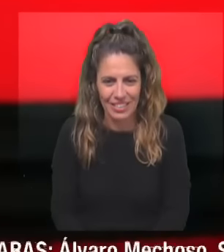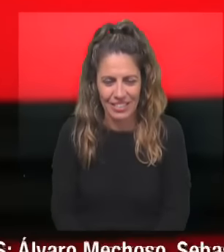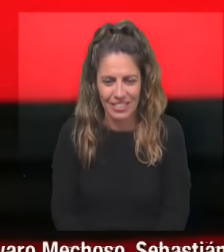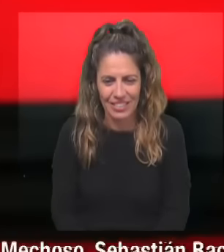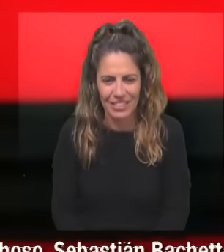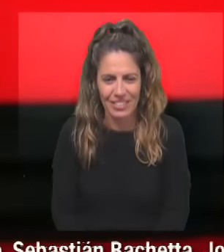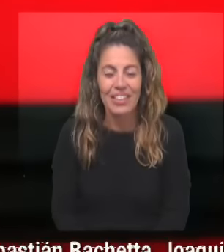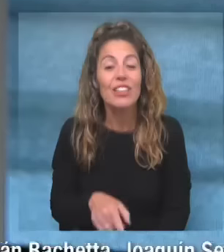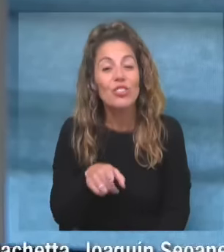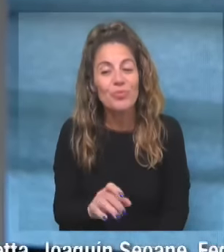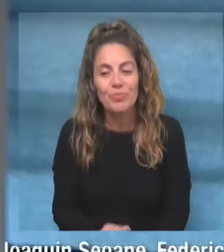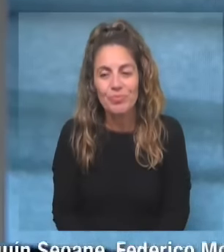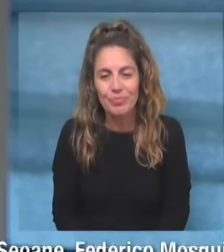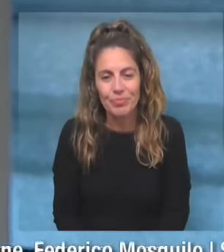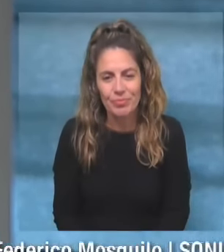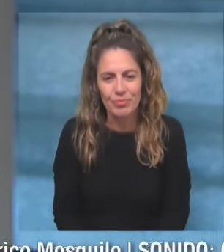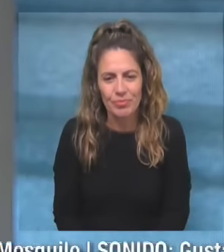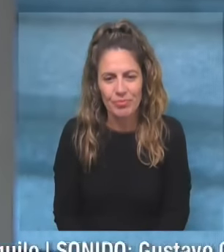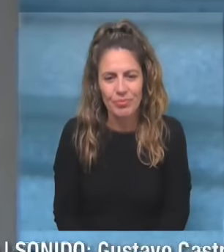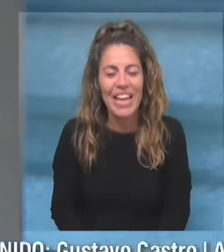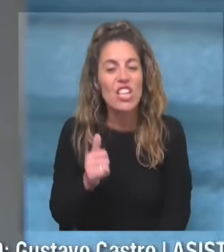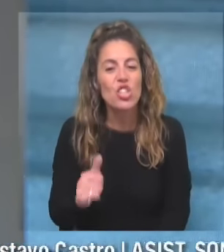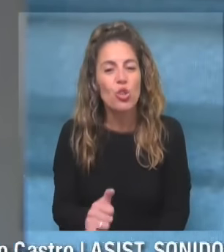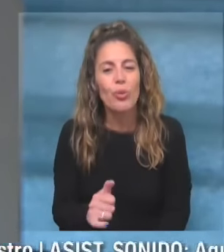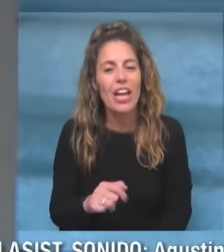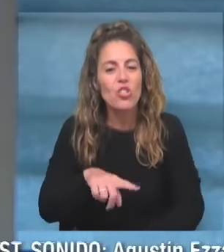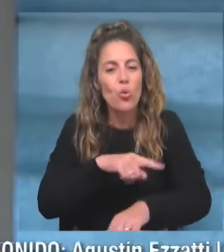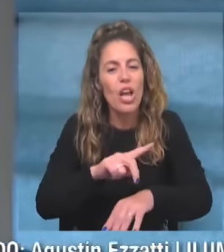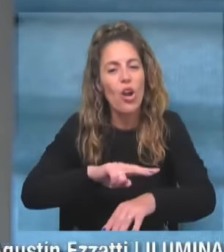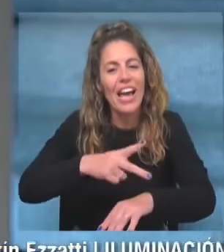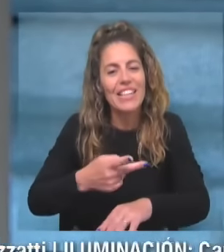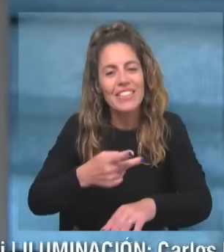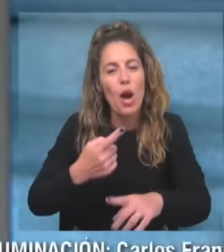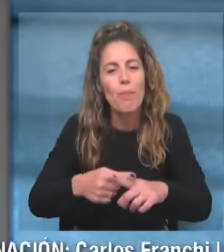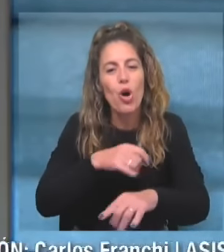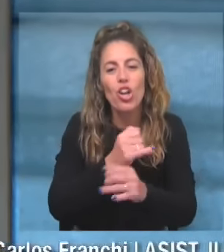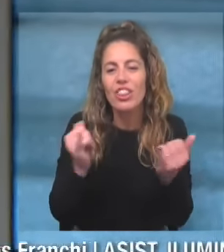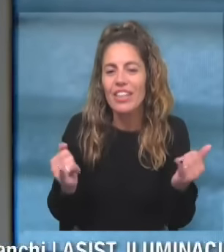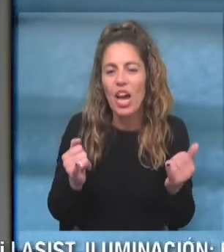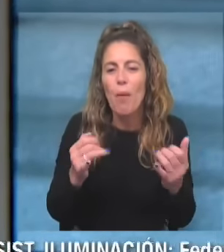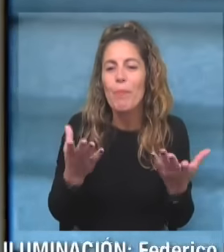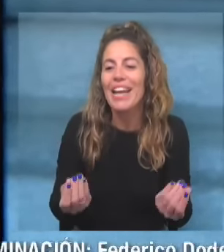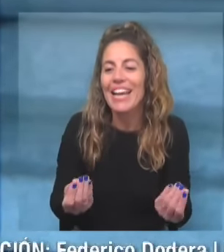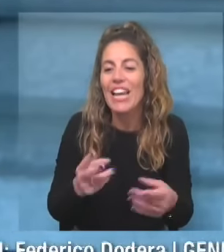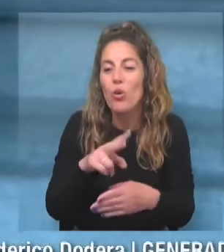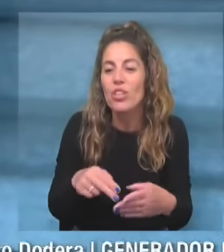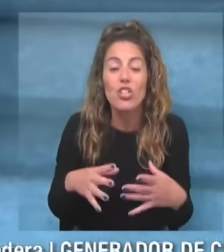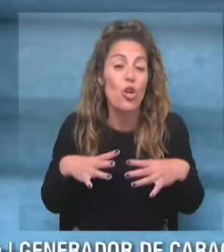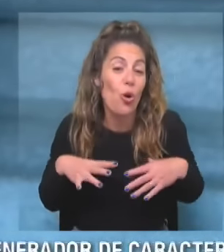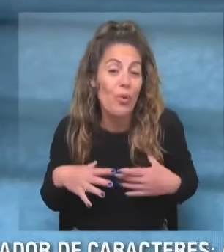Doctor Carámbula. Si tuvieras una hora extra por día, ¿para qué la usarías? Soy un jubilado, entonces